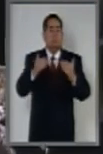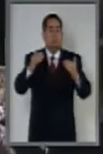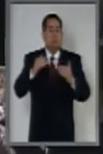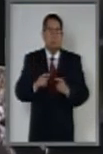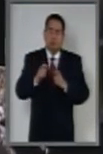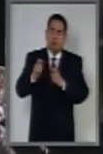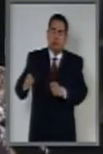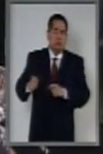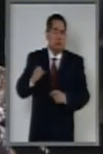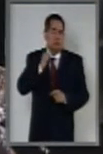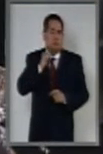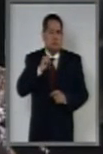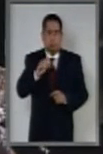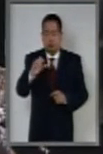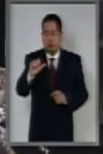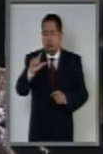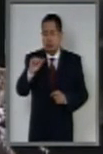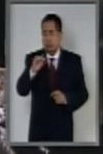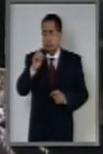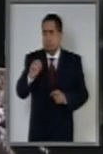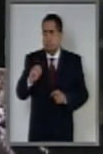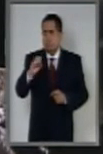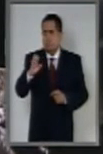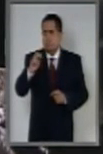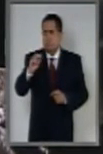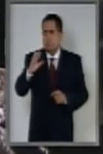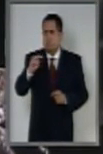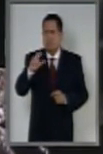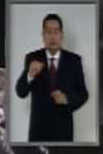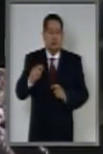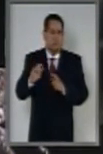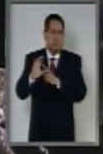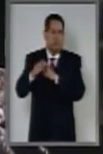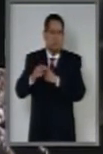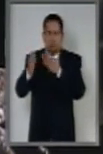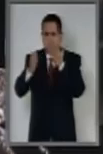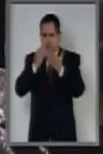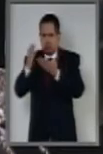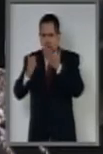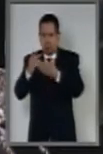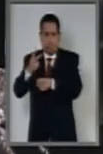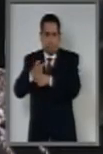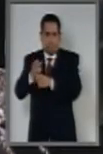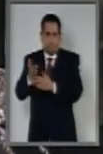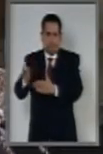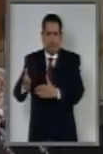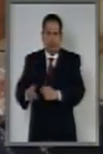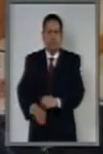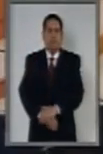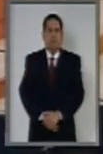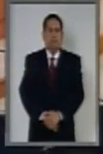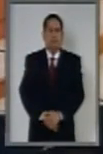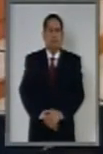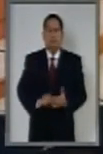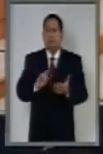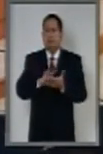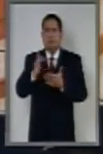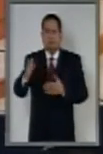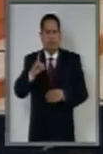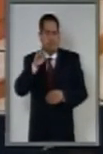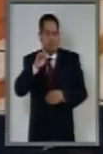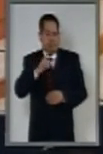Uso de la palabra el senador Alejandro Encina Rodríguez por la Comisión de Estudio Legislativo Segunda. Muchas gracias, señora